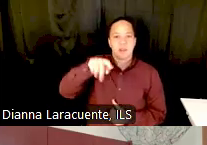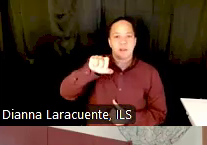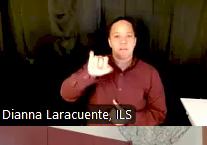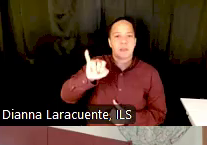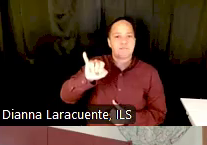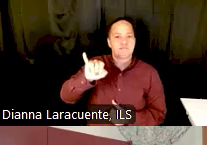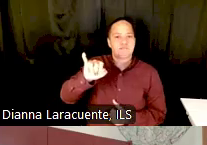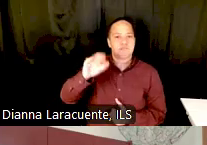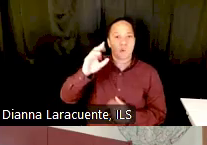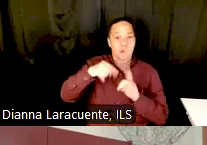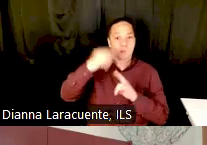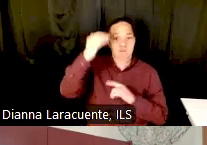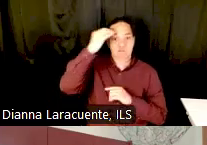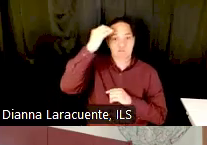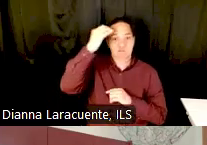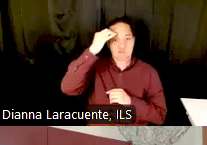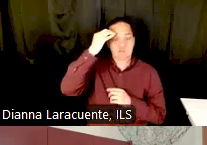cuando conocemos,